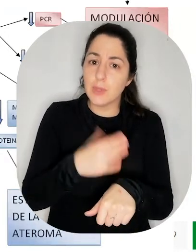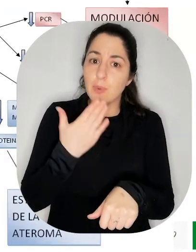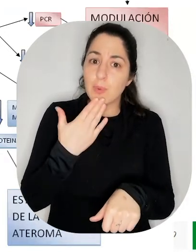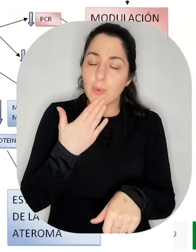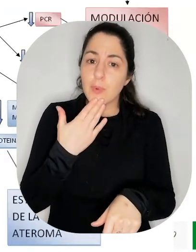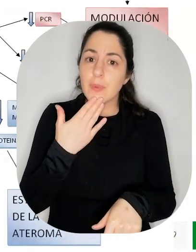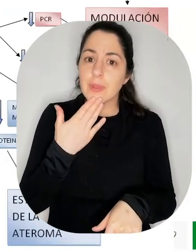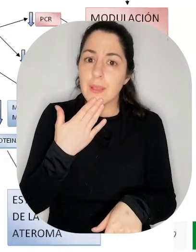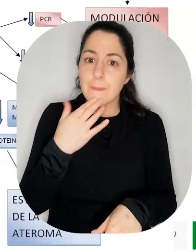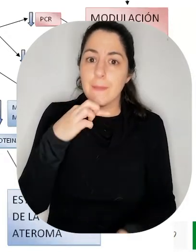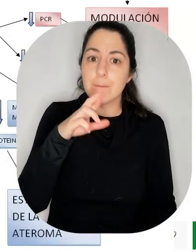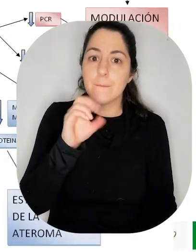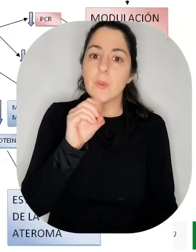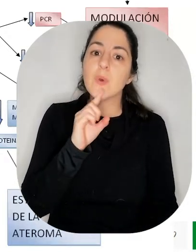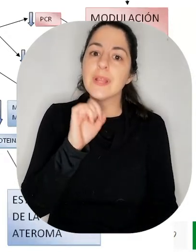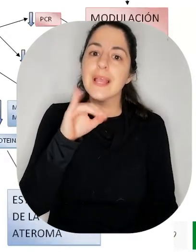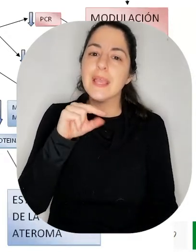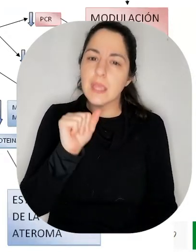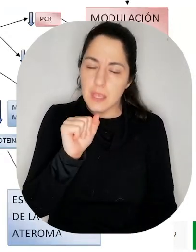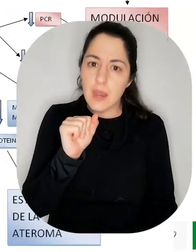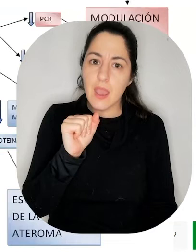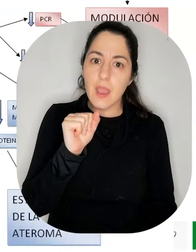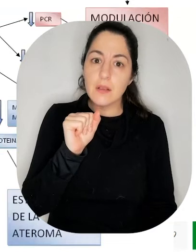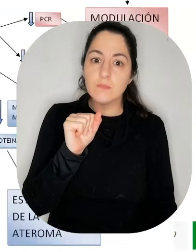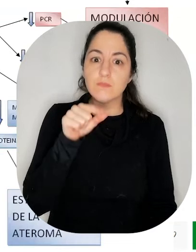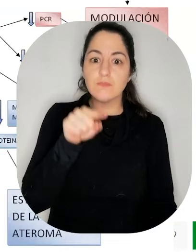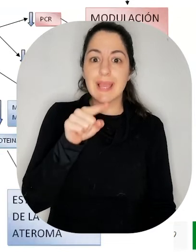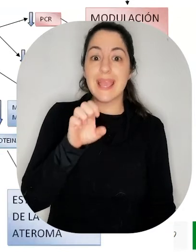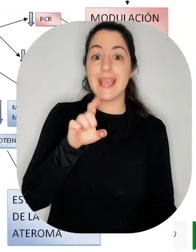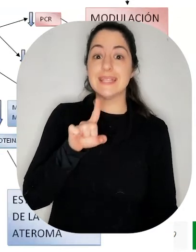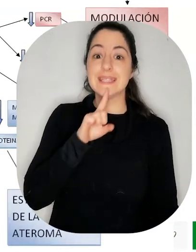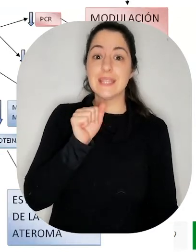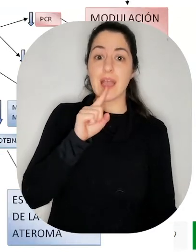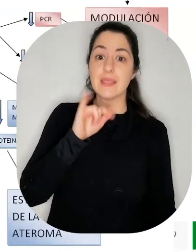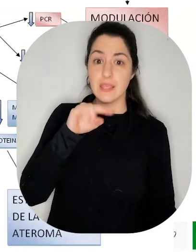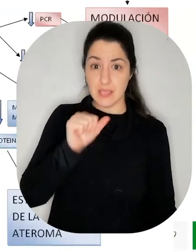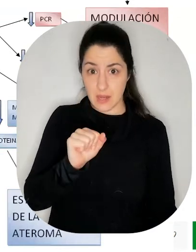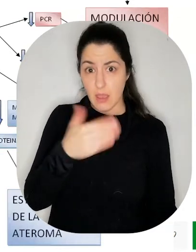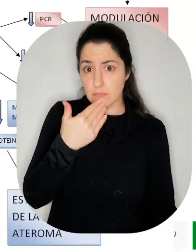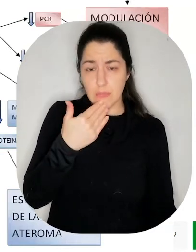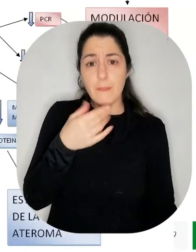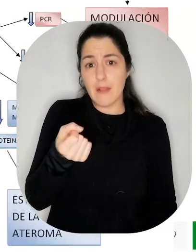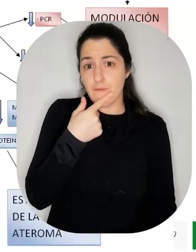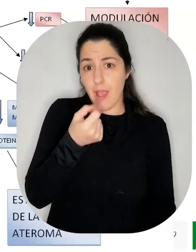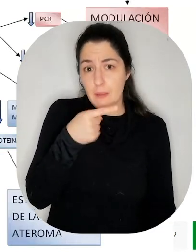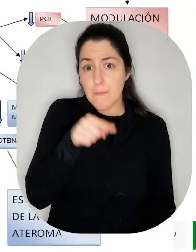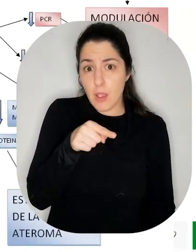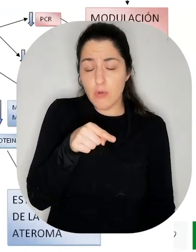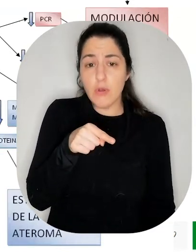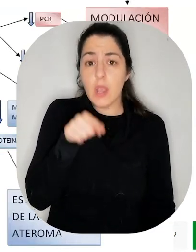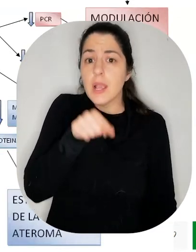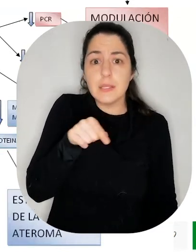Tienen glicoproteínas como el glutatión, péptidos como el glutatión, estatinas, la lovastatina, que es